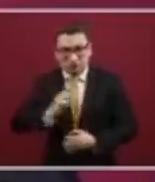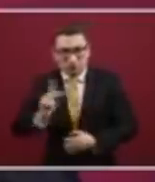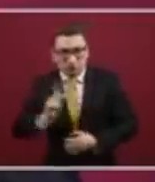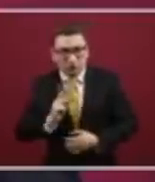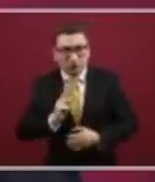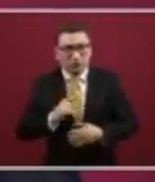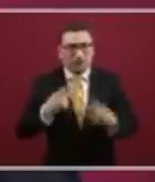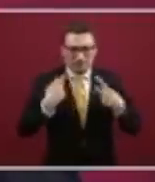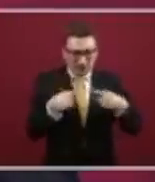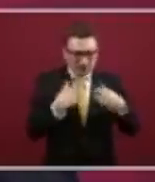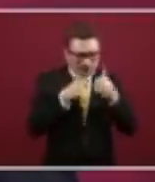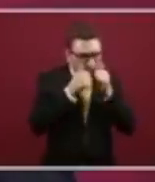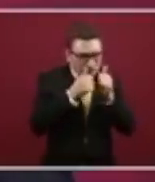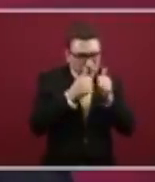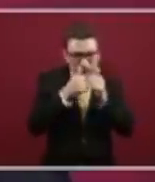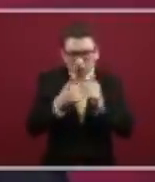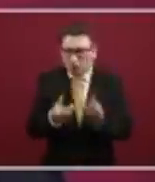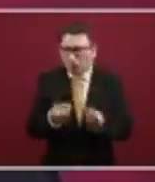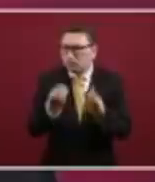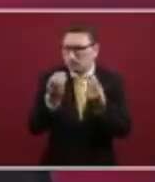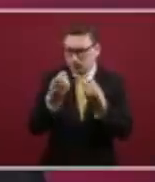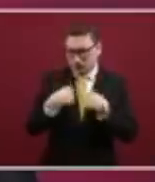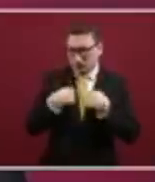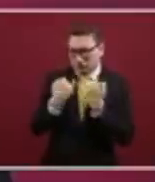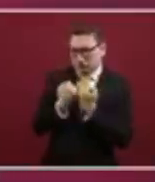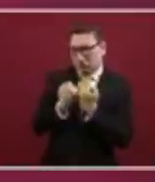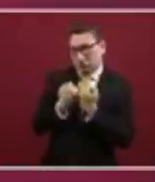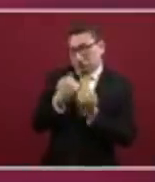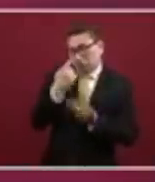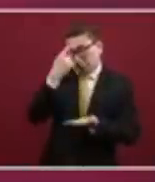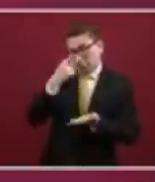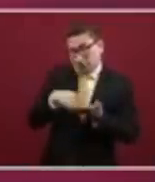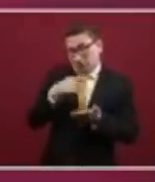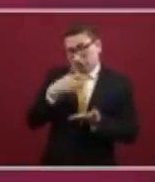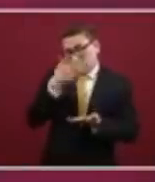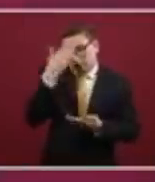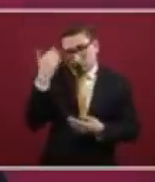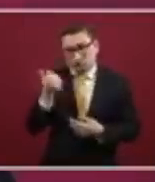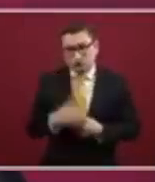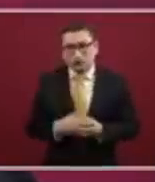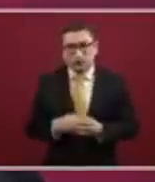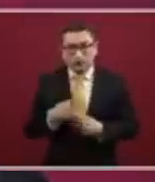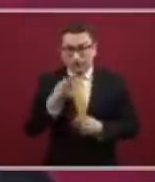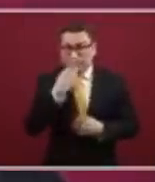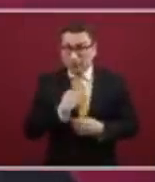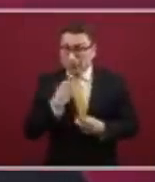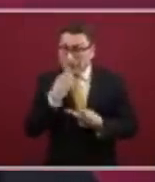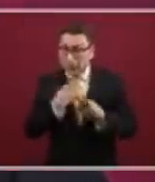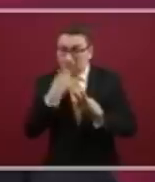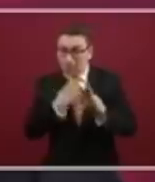a tanta gente. Y no me entra por un oído y me sale por el otro.